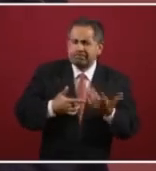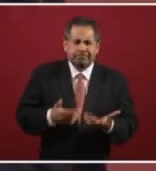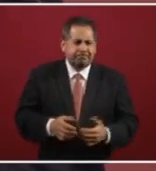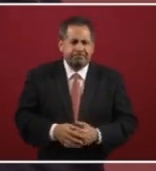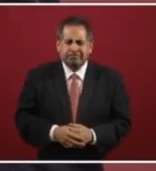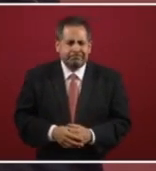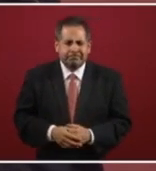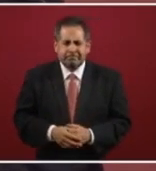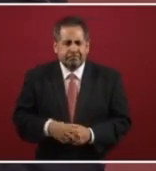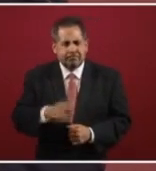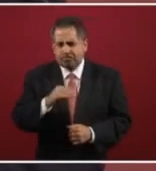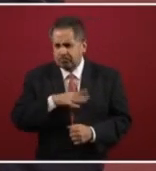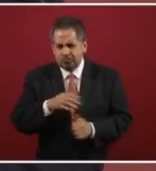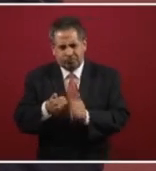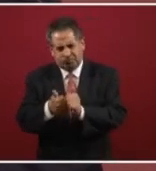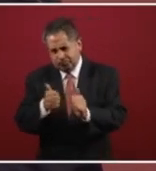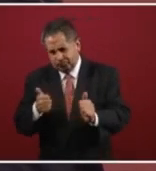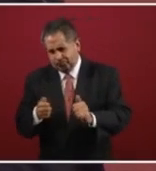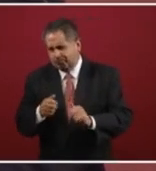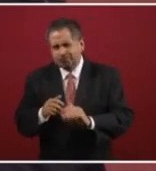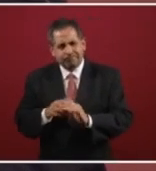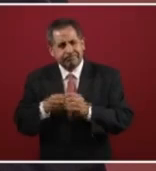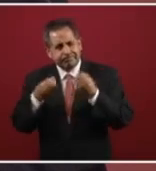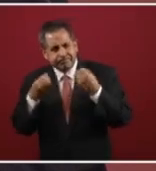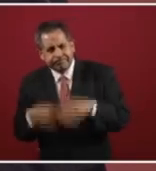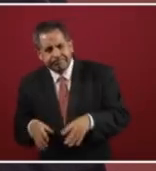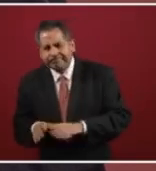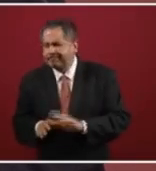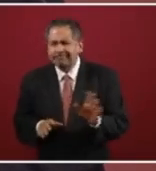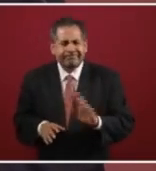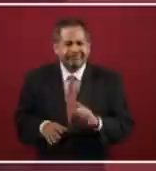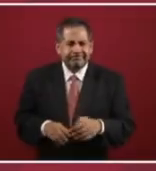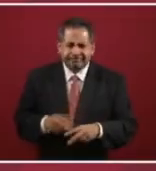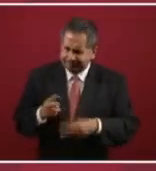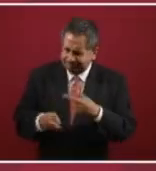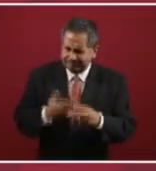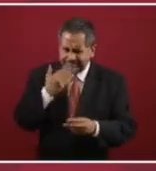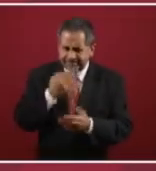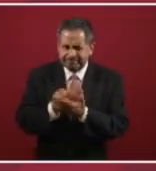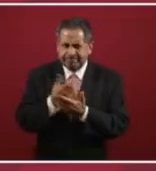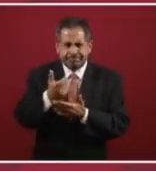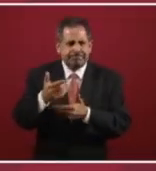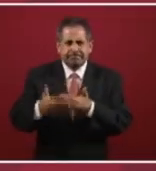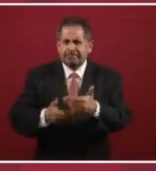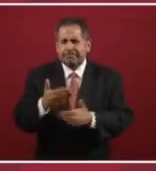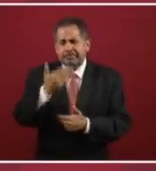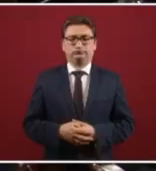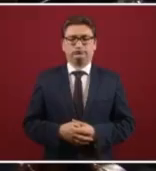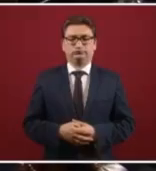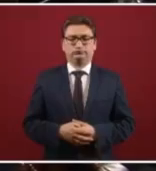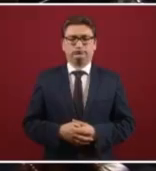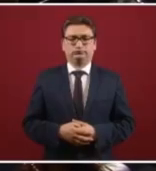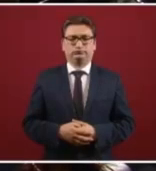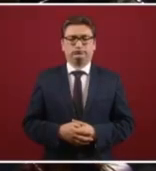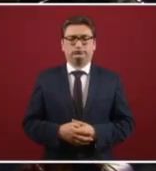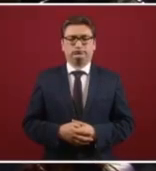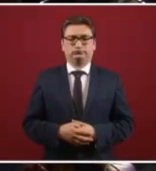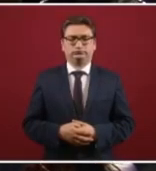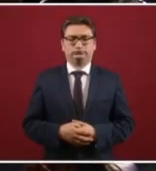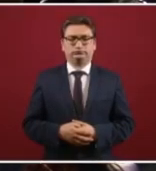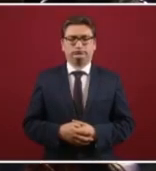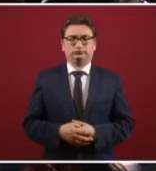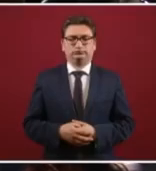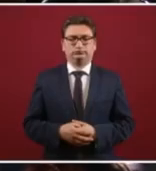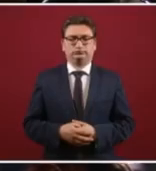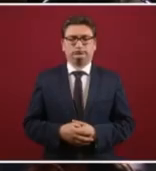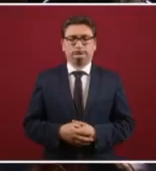No hay recesión. El Ejecutivo Federal detalló que pronto iniciarán los trabajos de construcción de la nueva refinería en el puerto de Dos Bocas, en